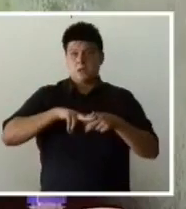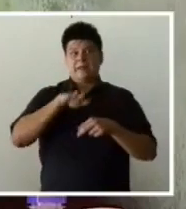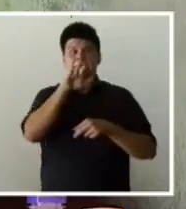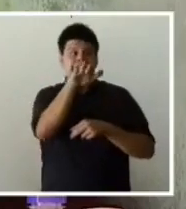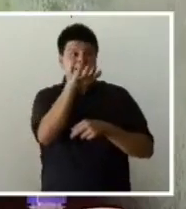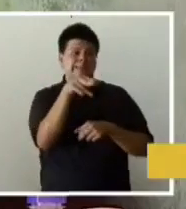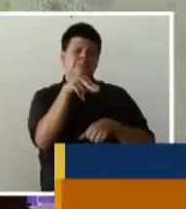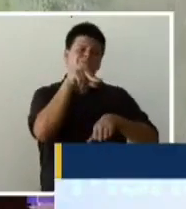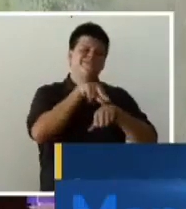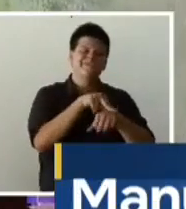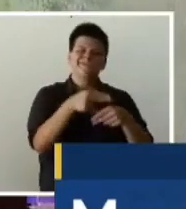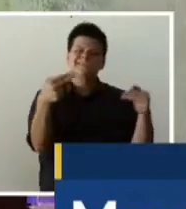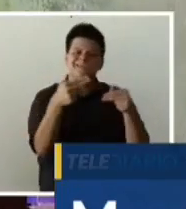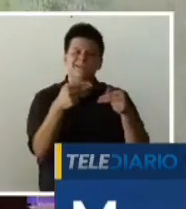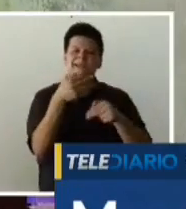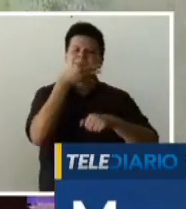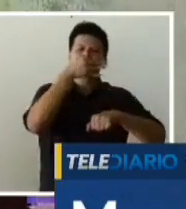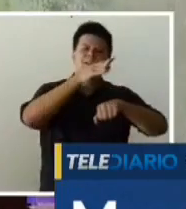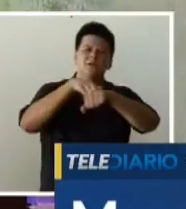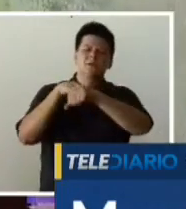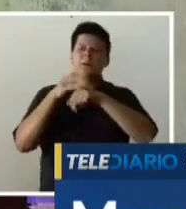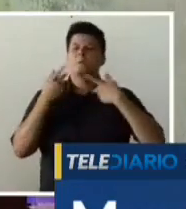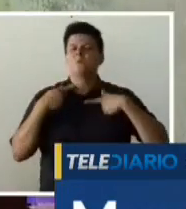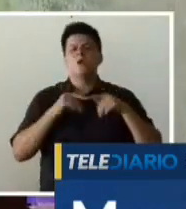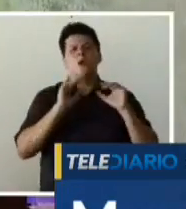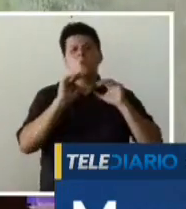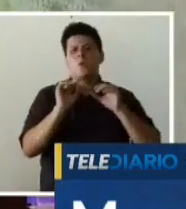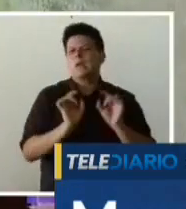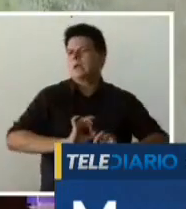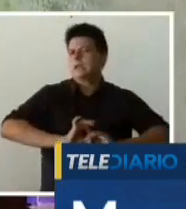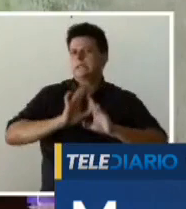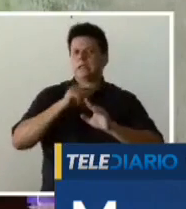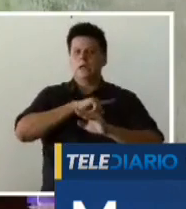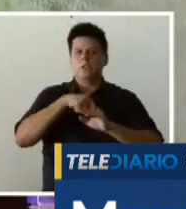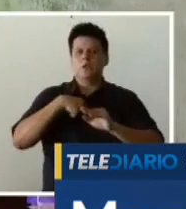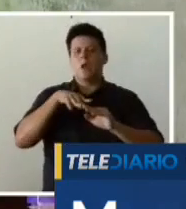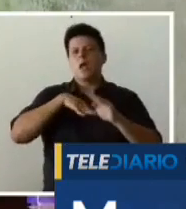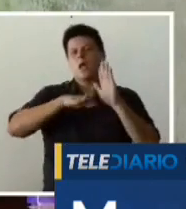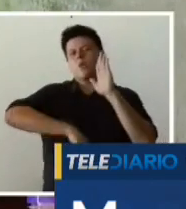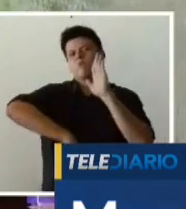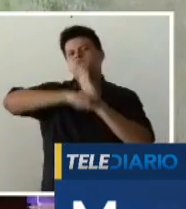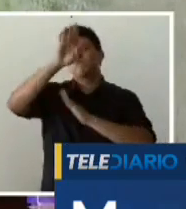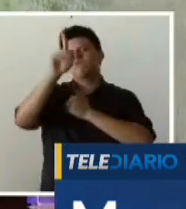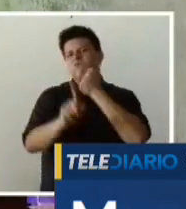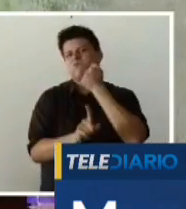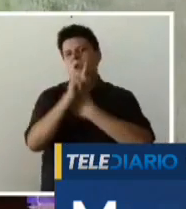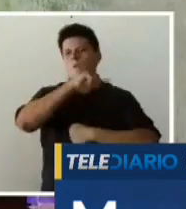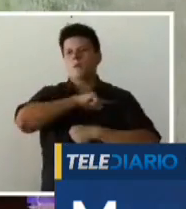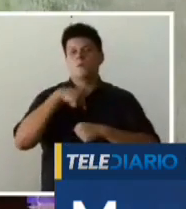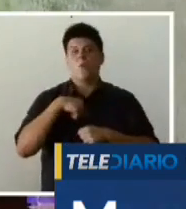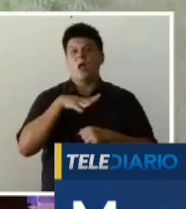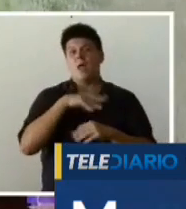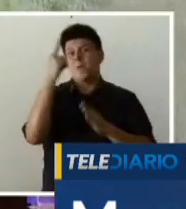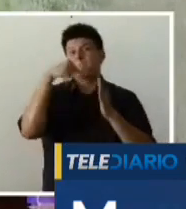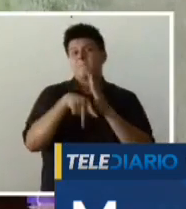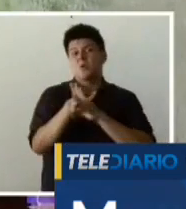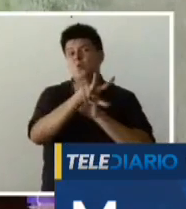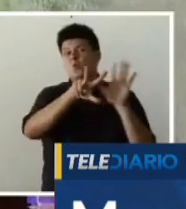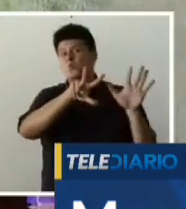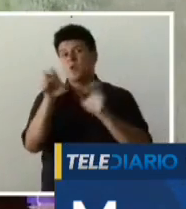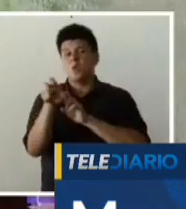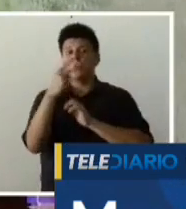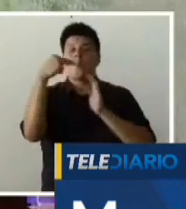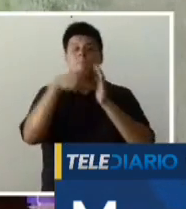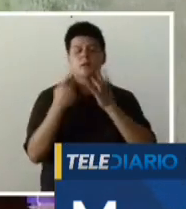pero díganles que se cuiden, porque otra vez vamos a tener otra vez problemas y vamos a llegar a 1.800 o 2.000